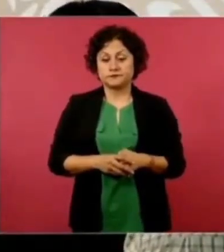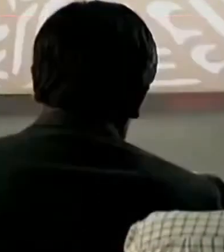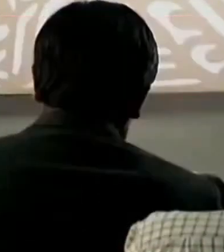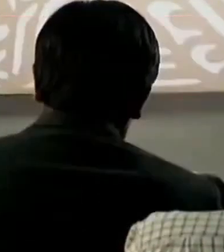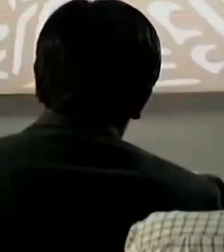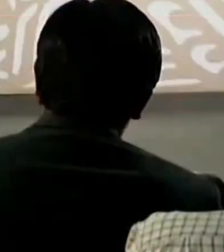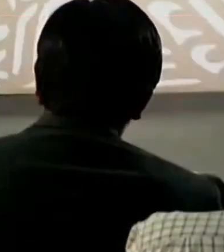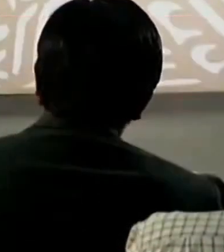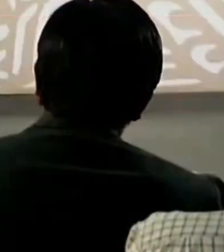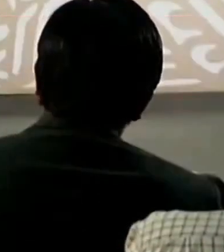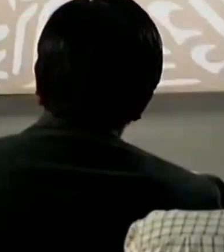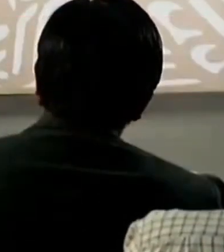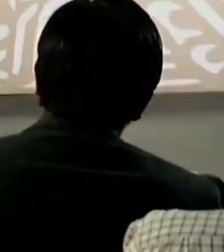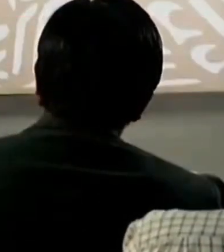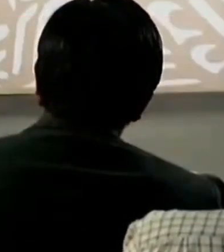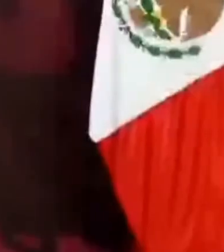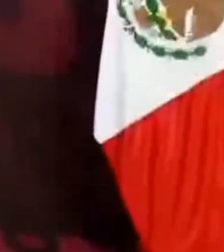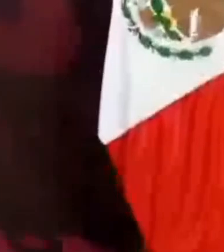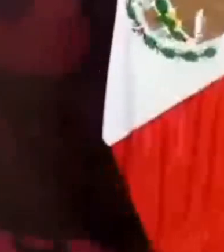de ver movimientos